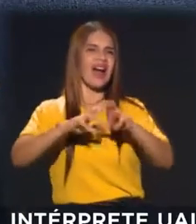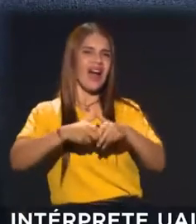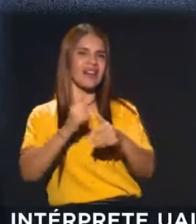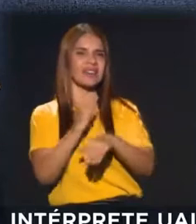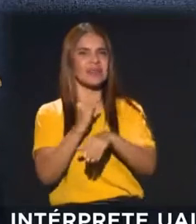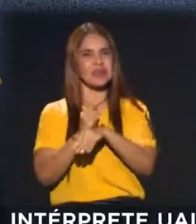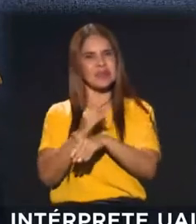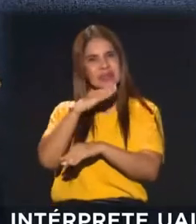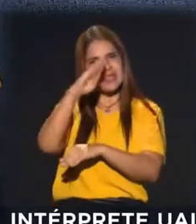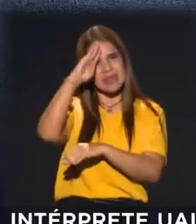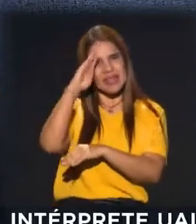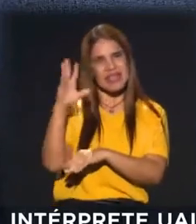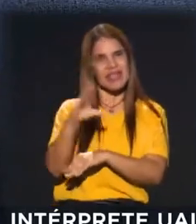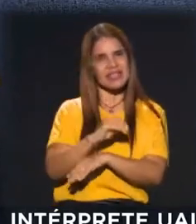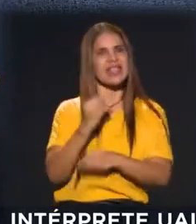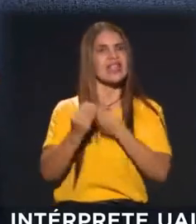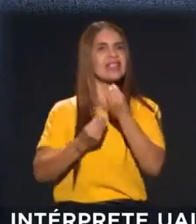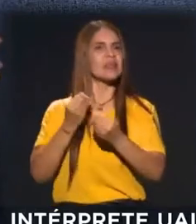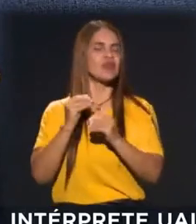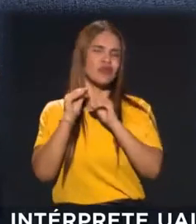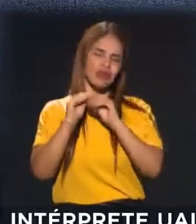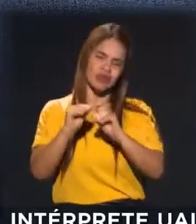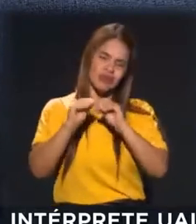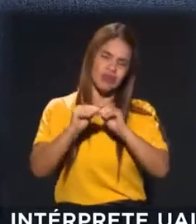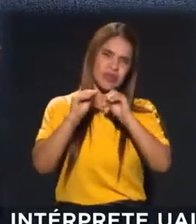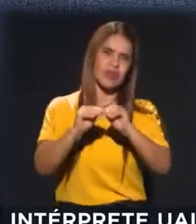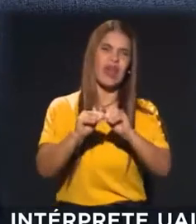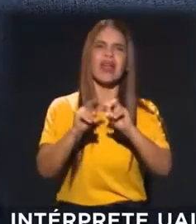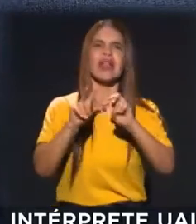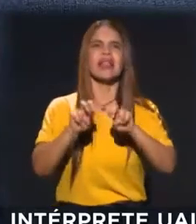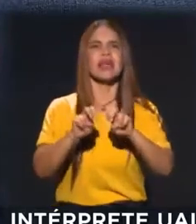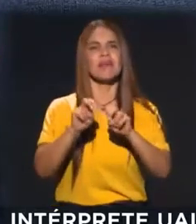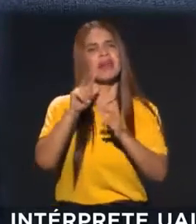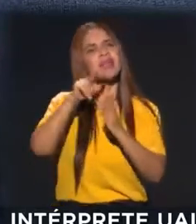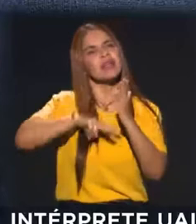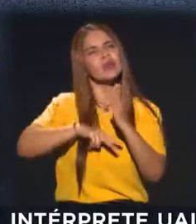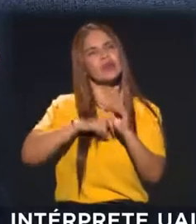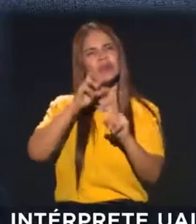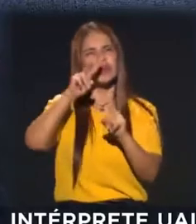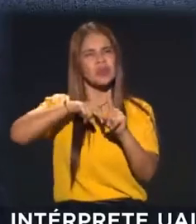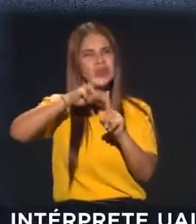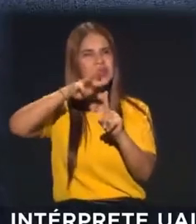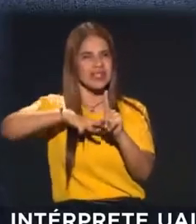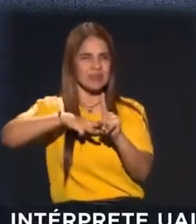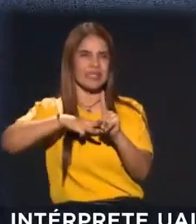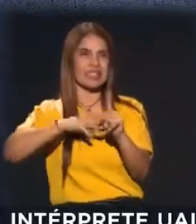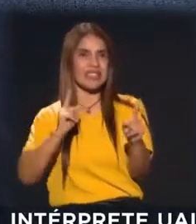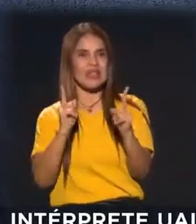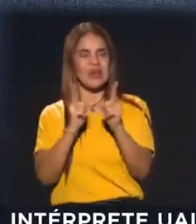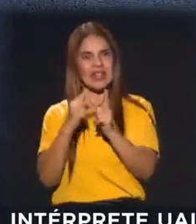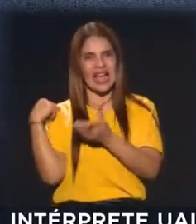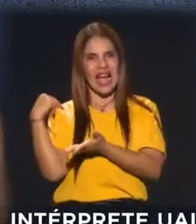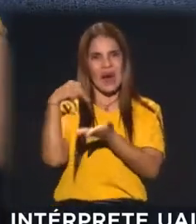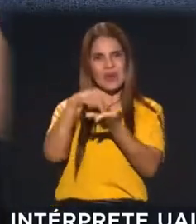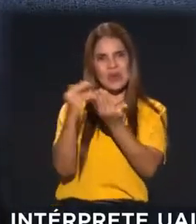en las instituciones de Medellín, y lo que hacemos es un proceso de fomento de lectura durante más o menos 2-3 meses, y al final creamos un encuentro entre el autor